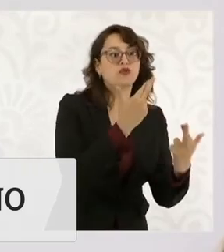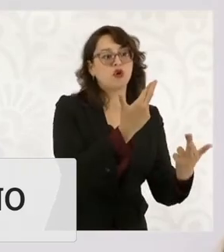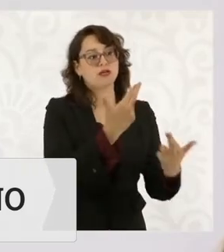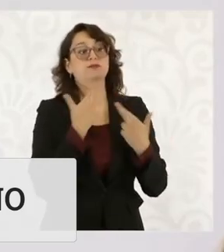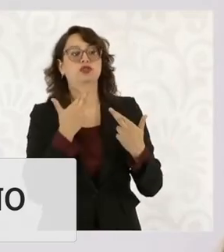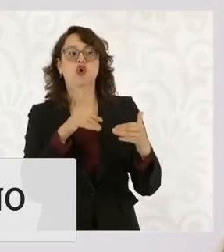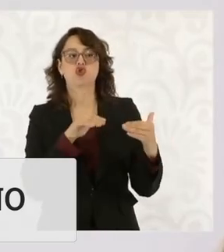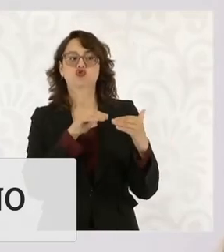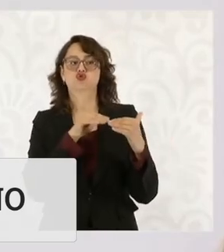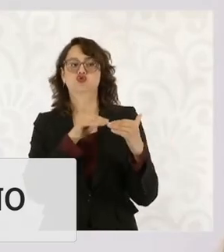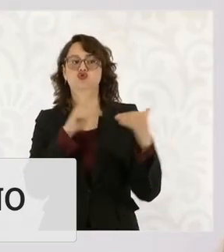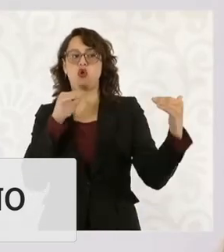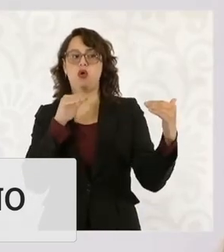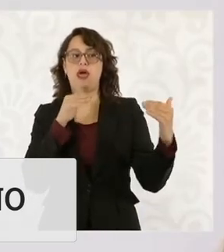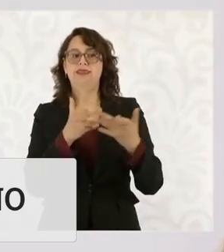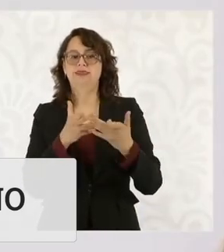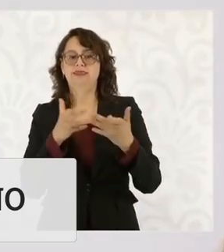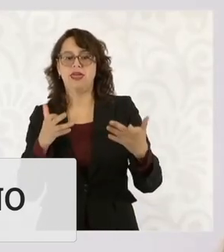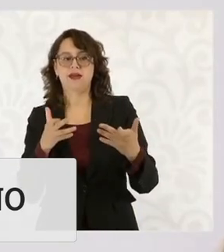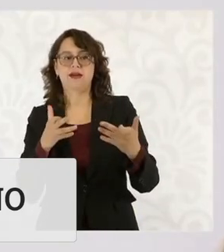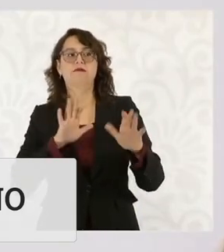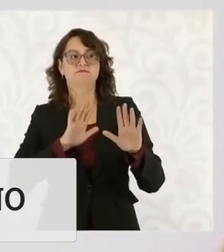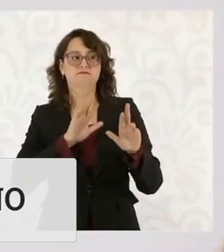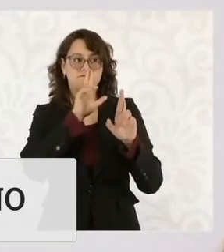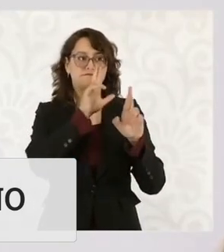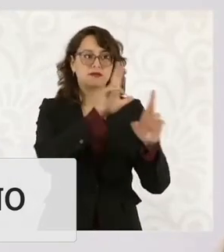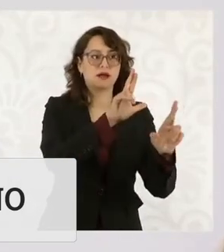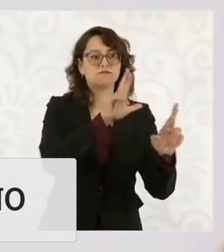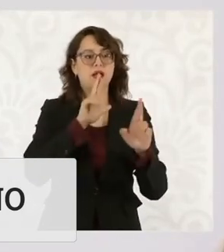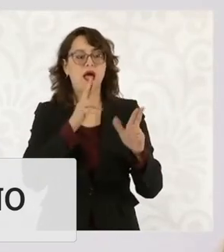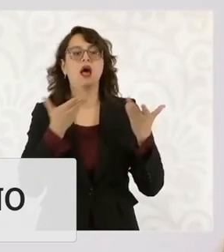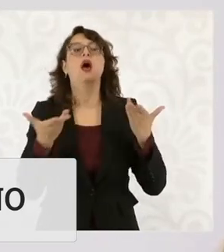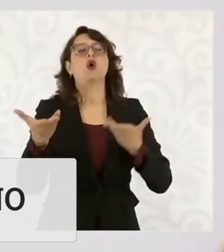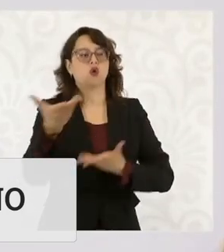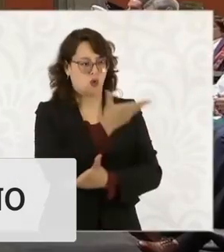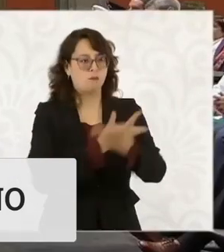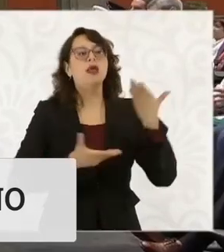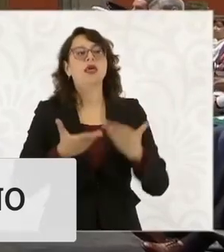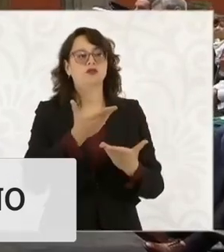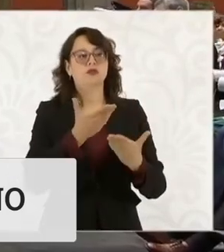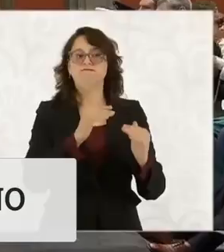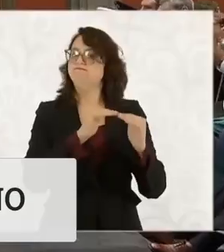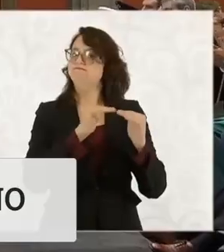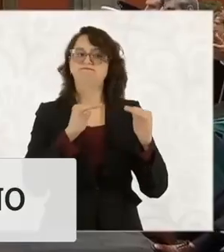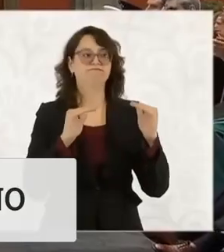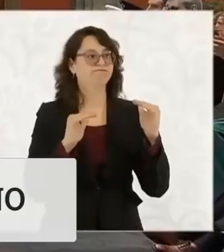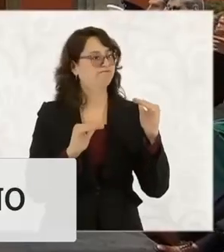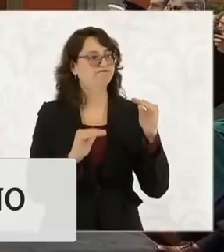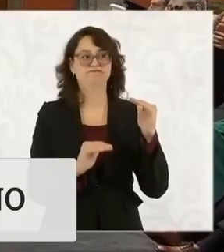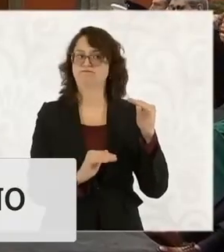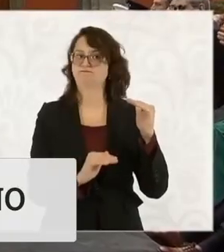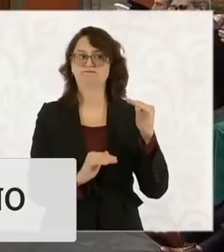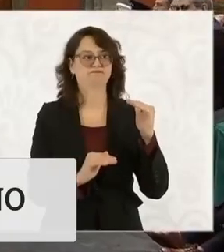y territorialidad y la cooperación sin subordinación.